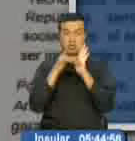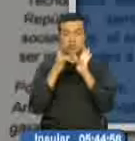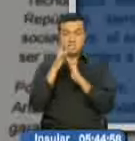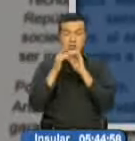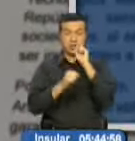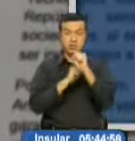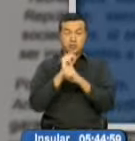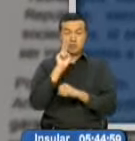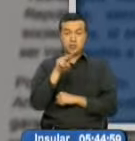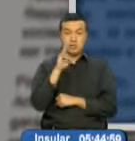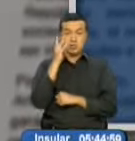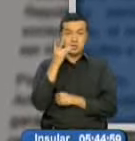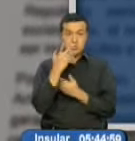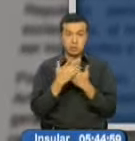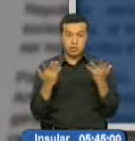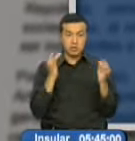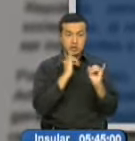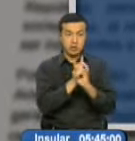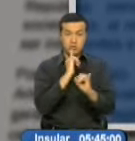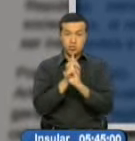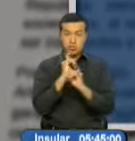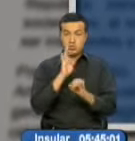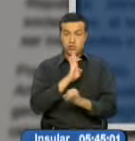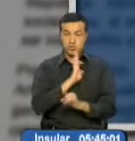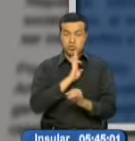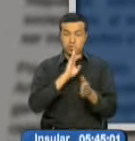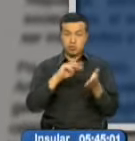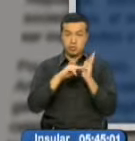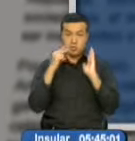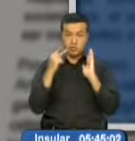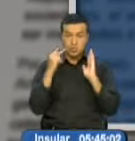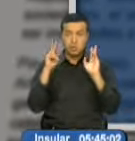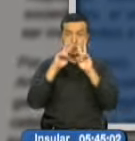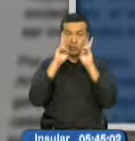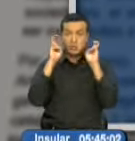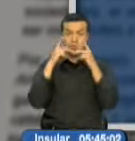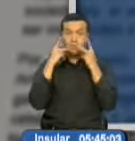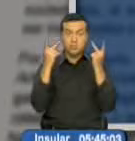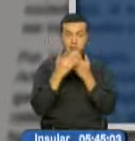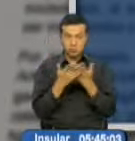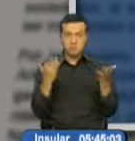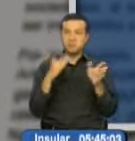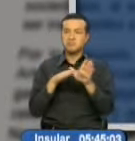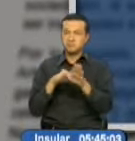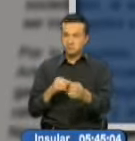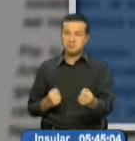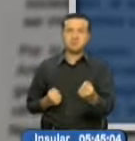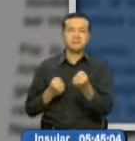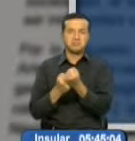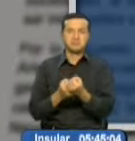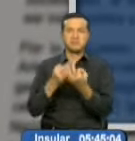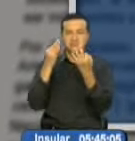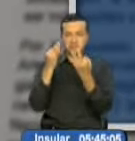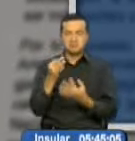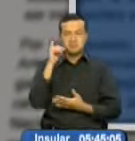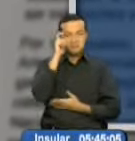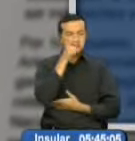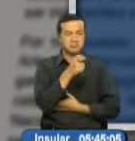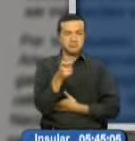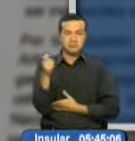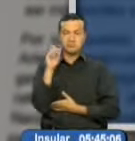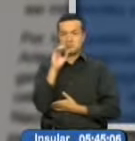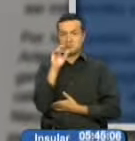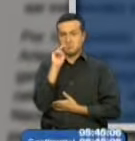de 2017 que los institutos técnicos y tecnológicos de carácter público respaldamos la veeduría convocada por el